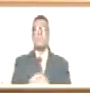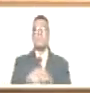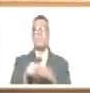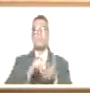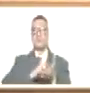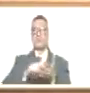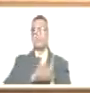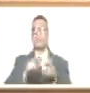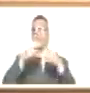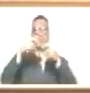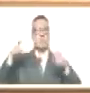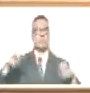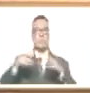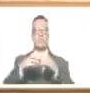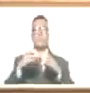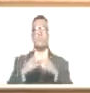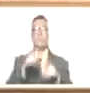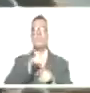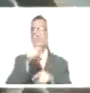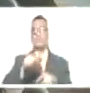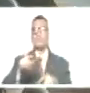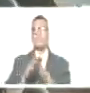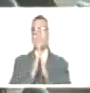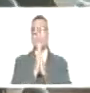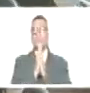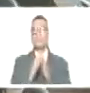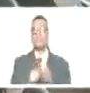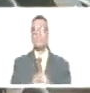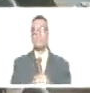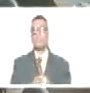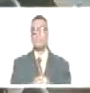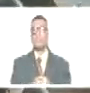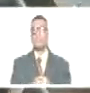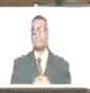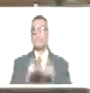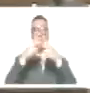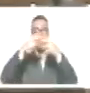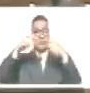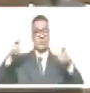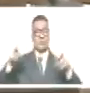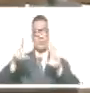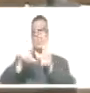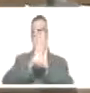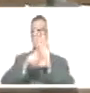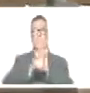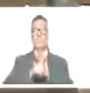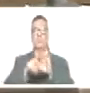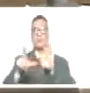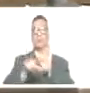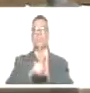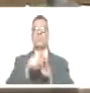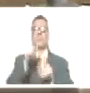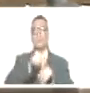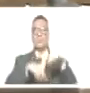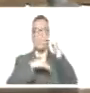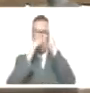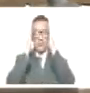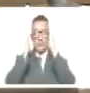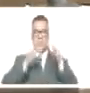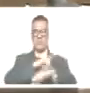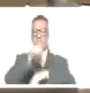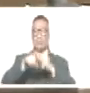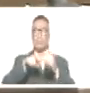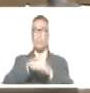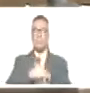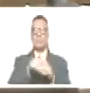los epígrafes y los acápites, por favor. Título de la ley. Ley para la atención integral a las